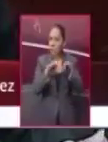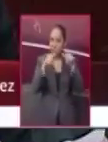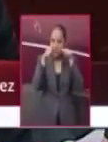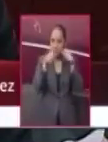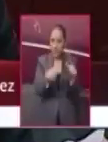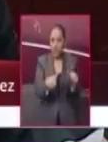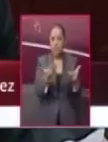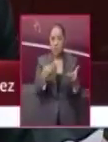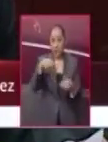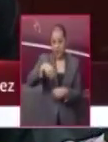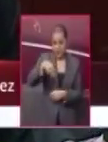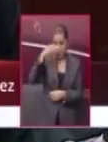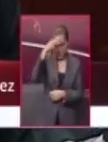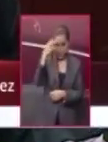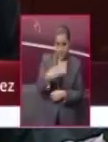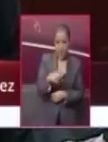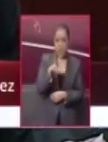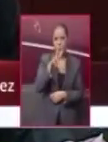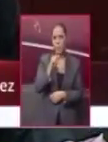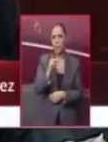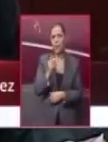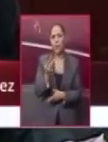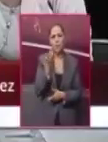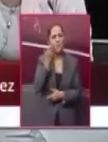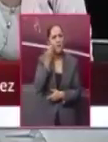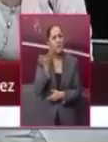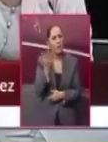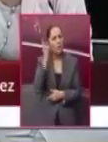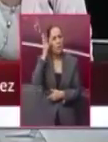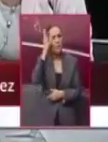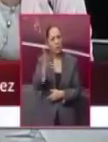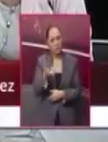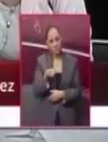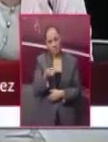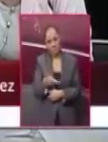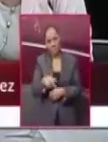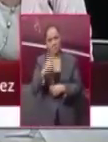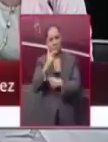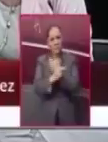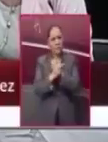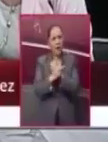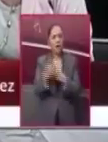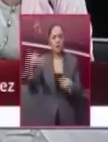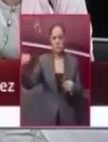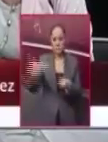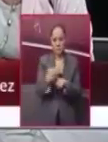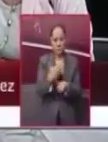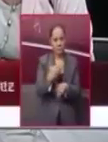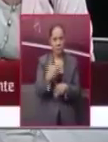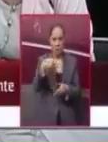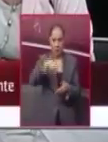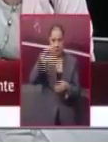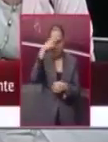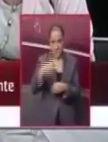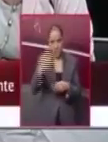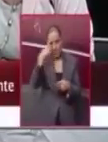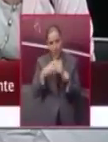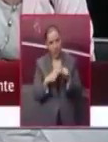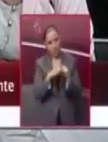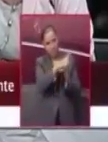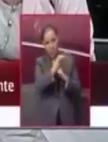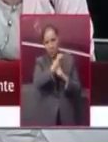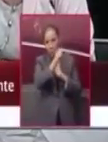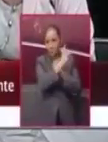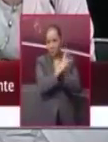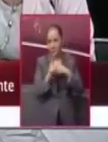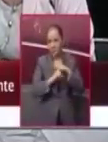en un país que limite los flujos migratorios que finalmente llegan a ese país. Entonces, poner